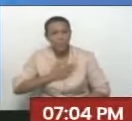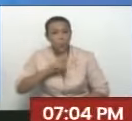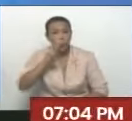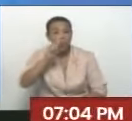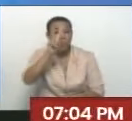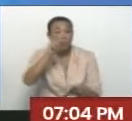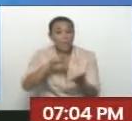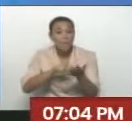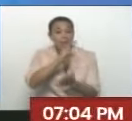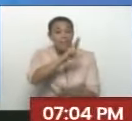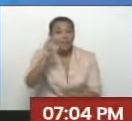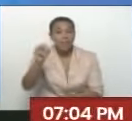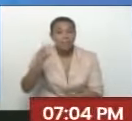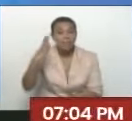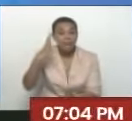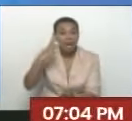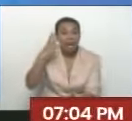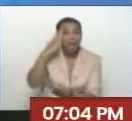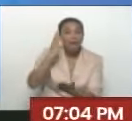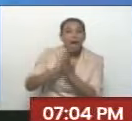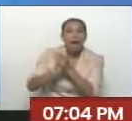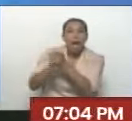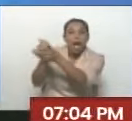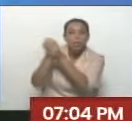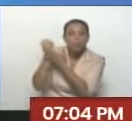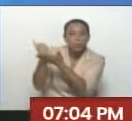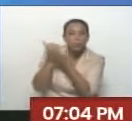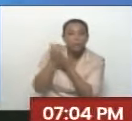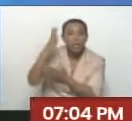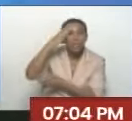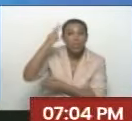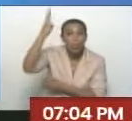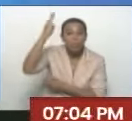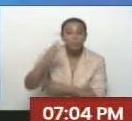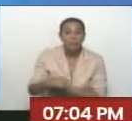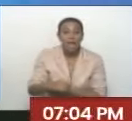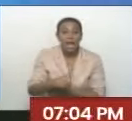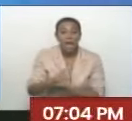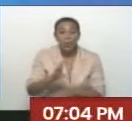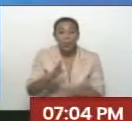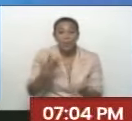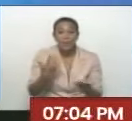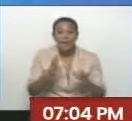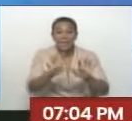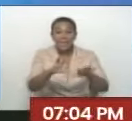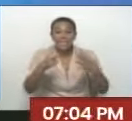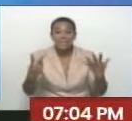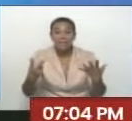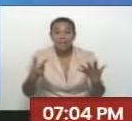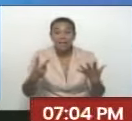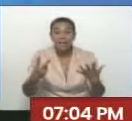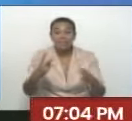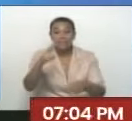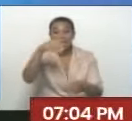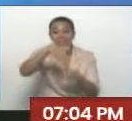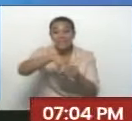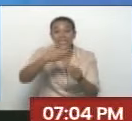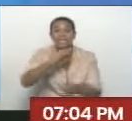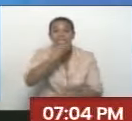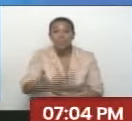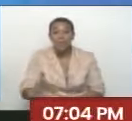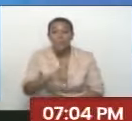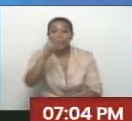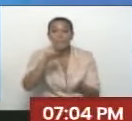2030, con el favor de Dios y sus bendiciones, cuando llegue el 17 de diciembre del 2030,